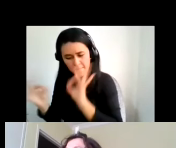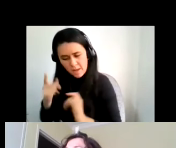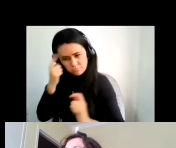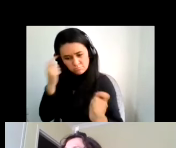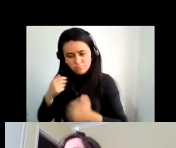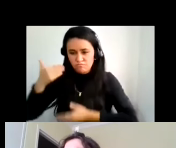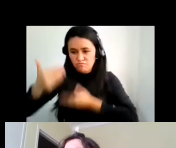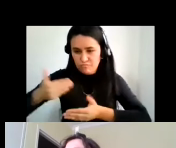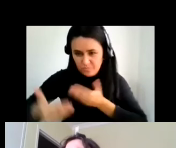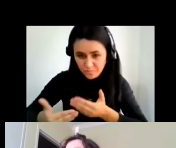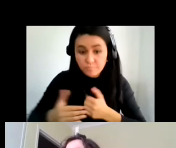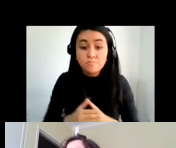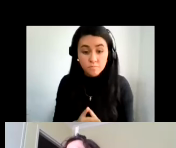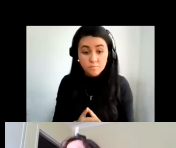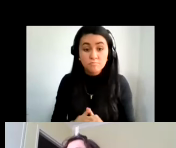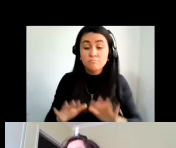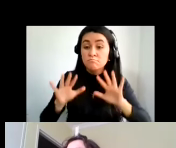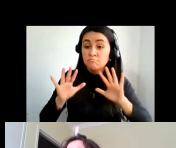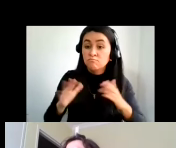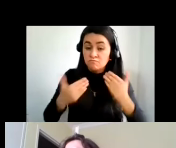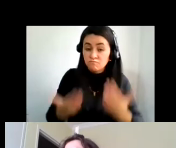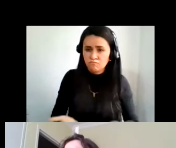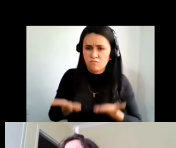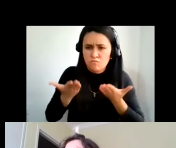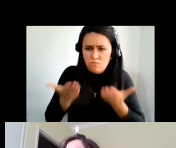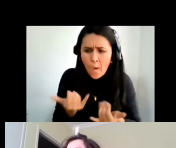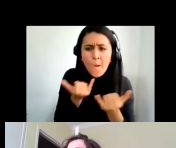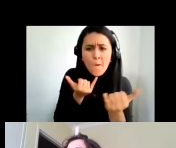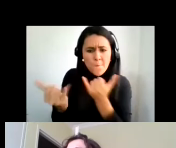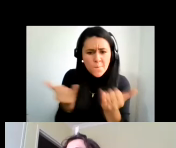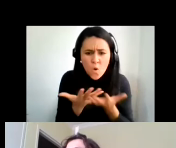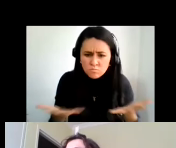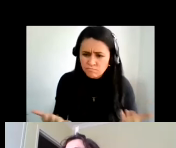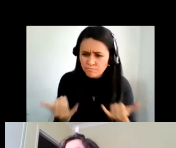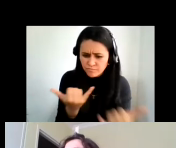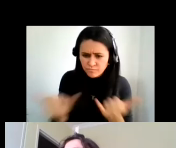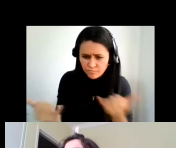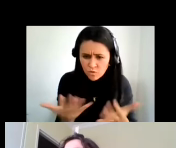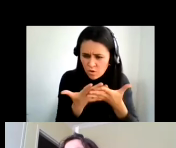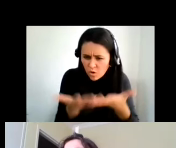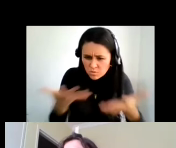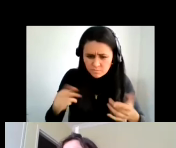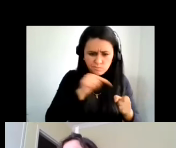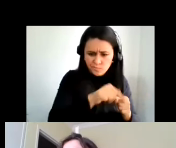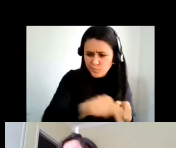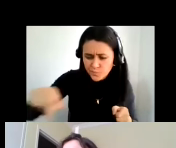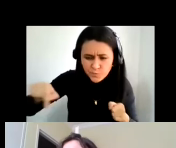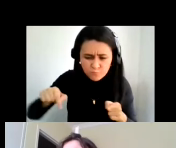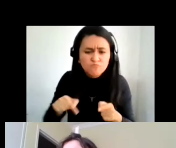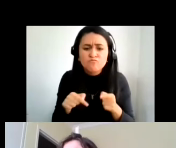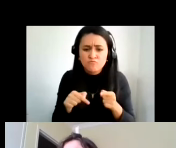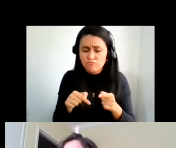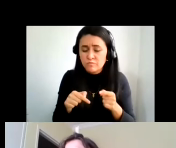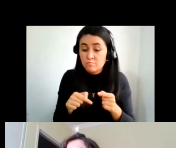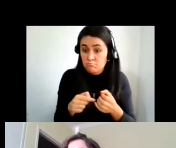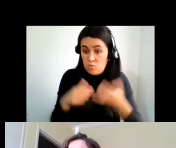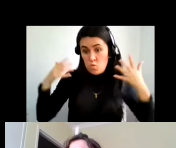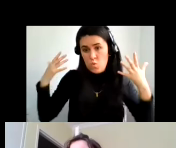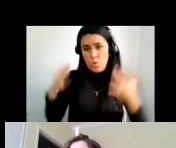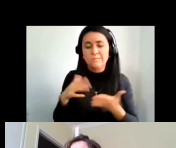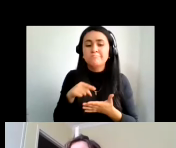de Tanahashi. En términos de disponibilidad, las barreras correspondientes incluyen un número